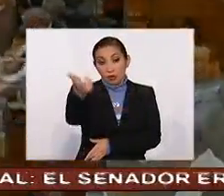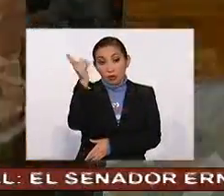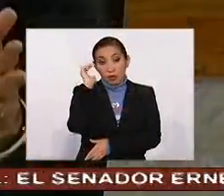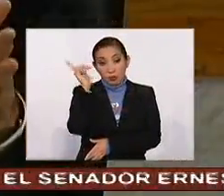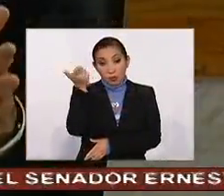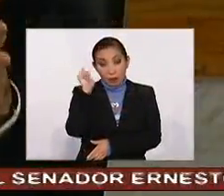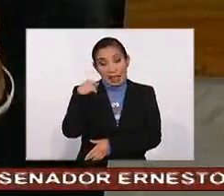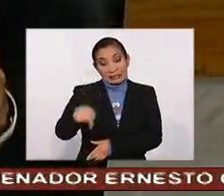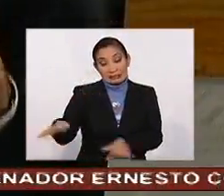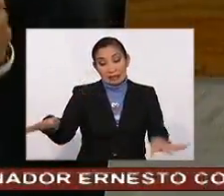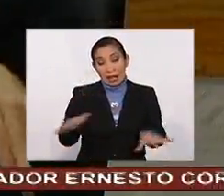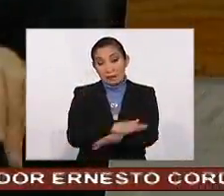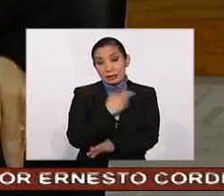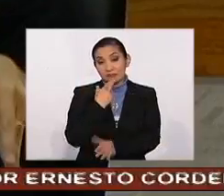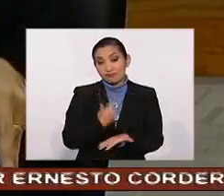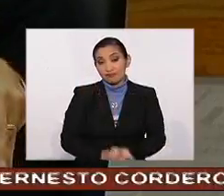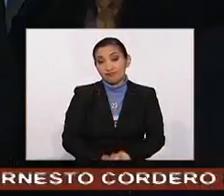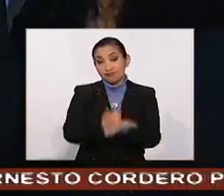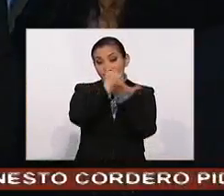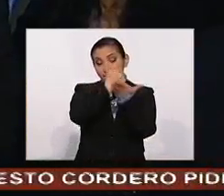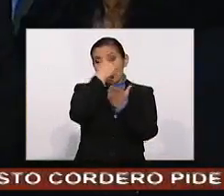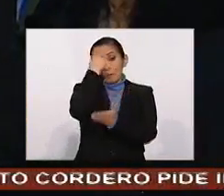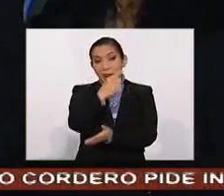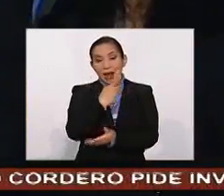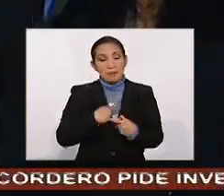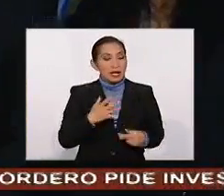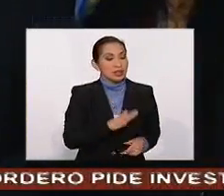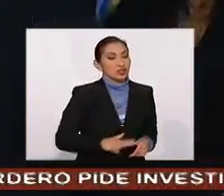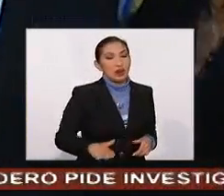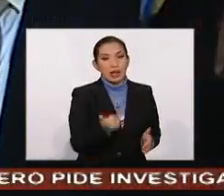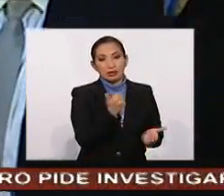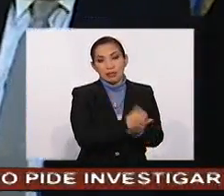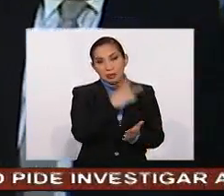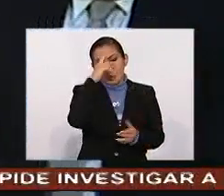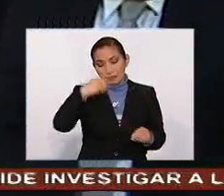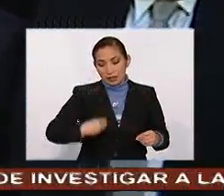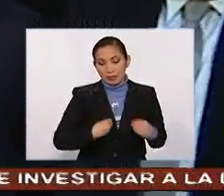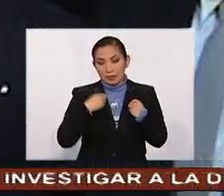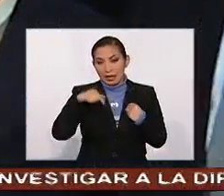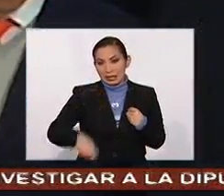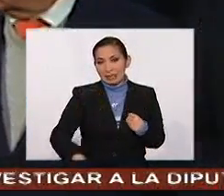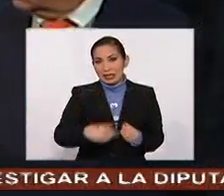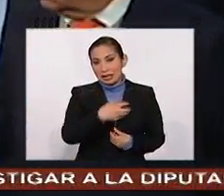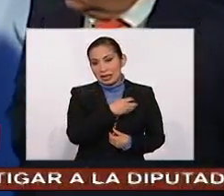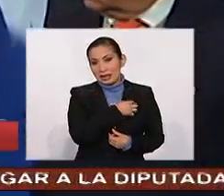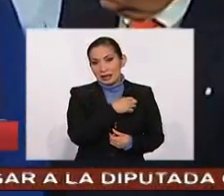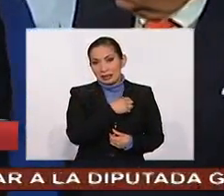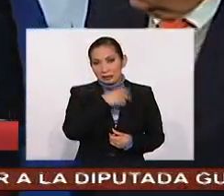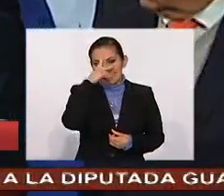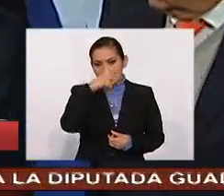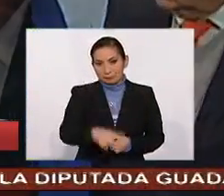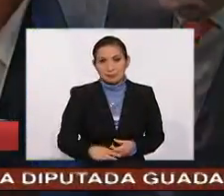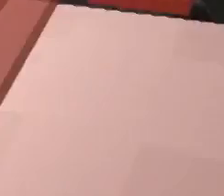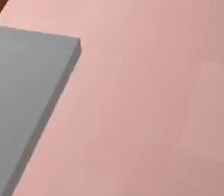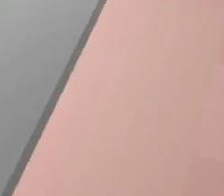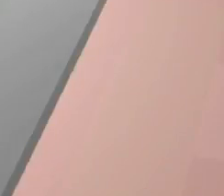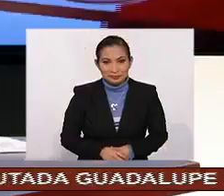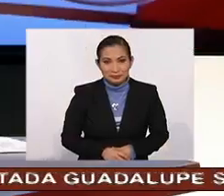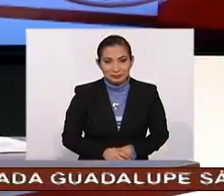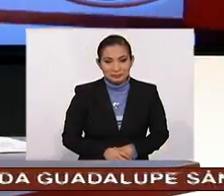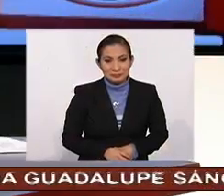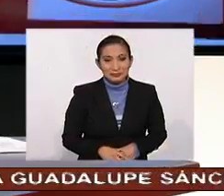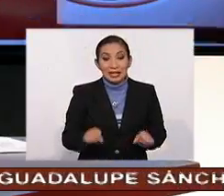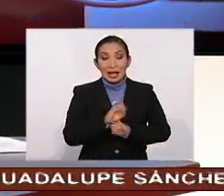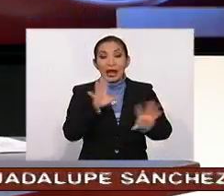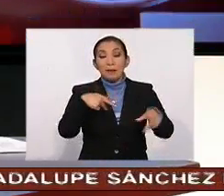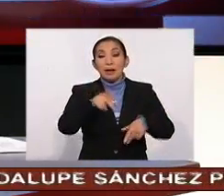que este cambio sirva sobre todo a los ciudadanos, a quienes vivimos en la capital del país. Así